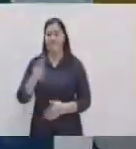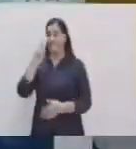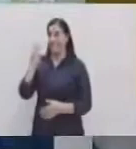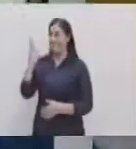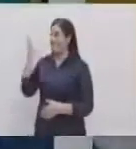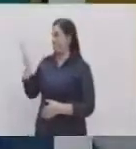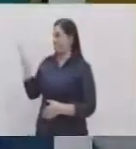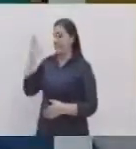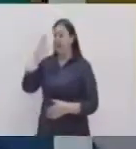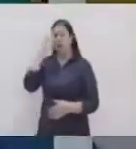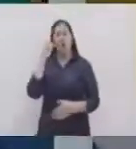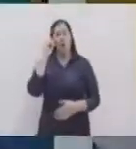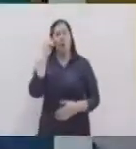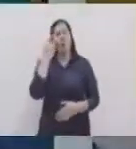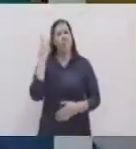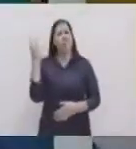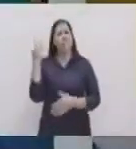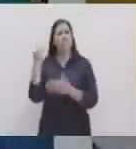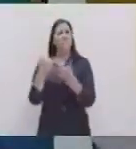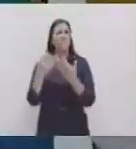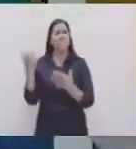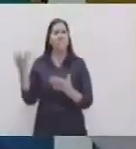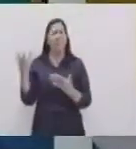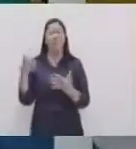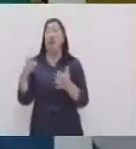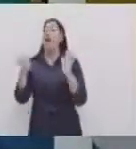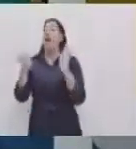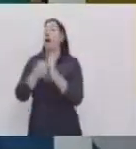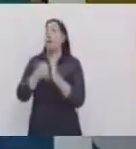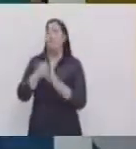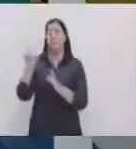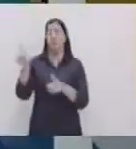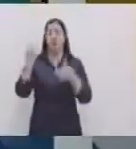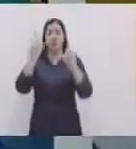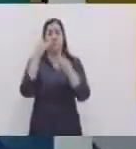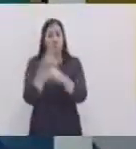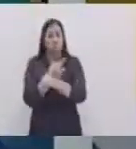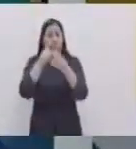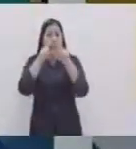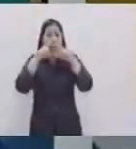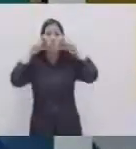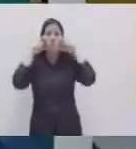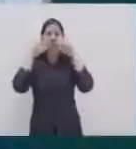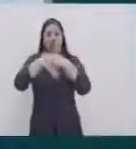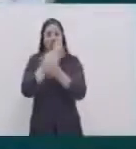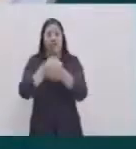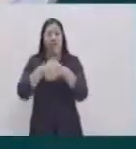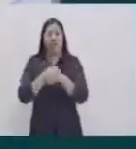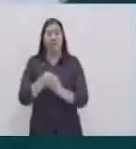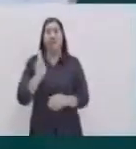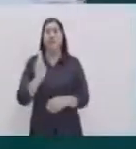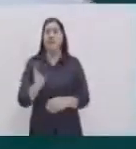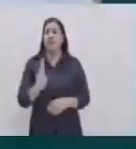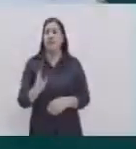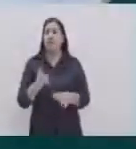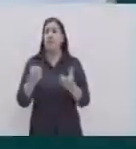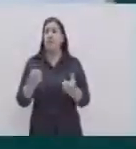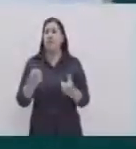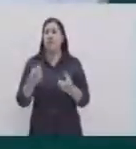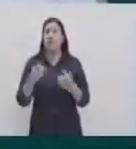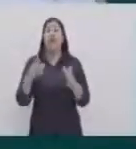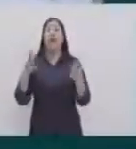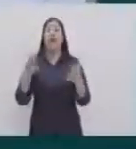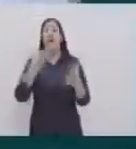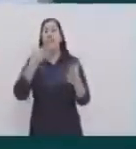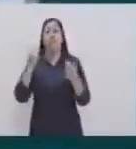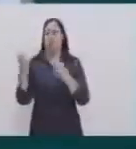Acá puedes observar otras imágenes. Por ejemplo, el uso de mascarilla y el lavado constante de manos reduce altamente las probabilidades